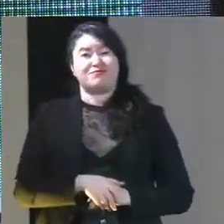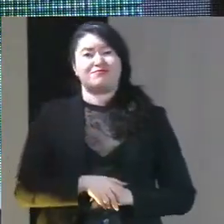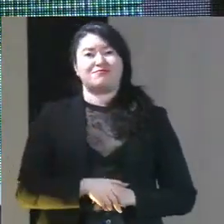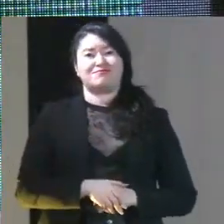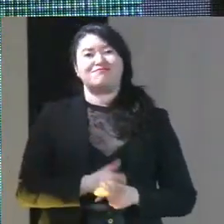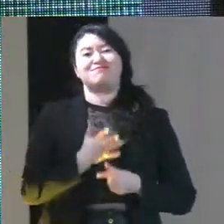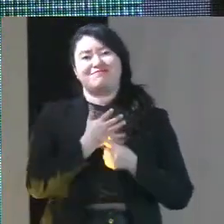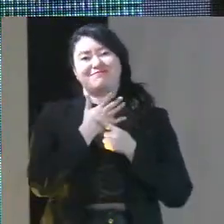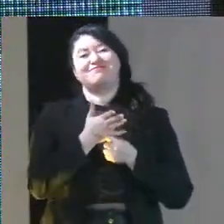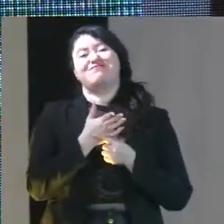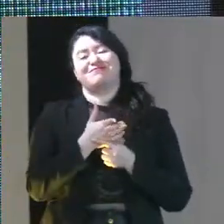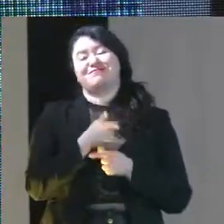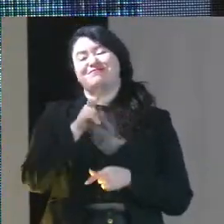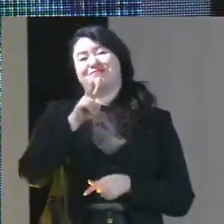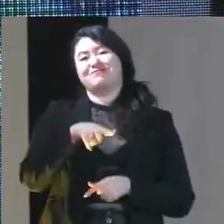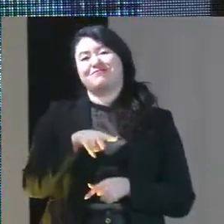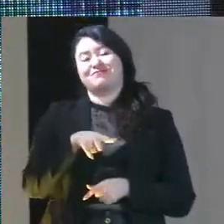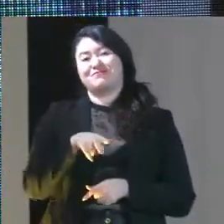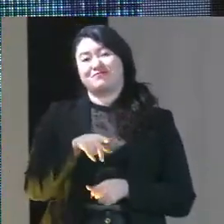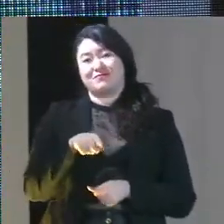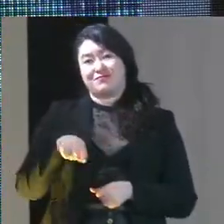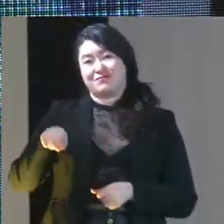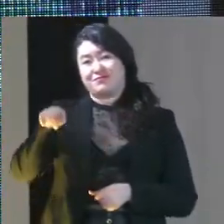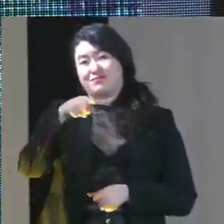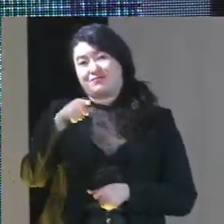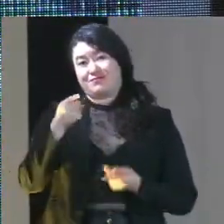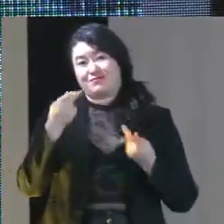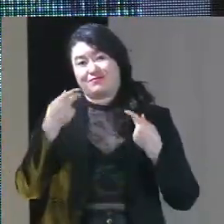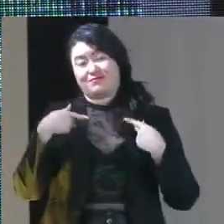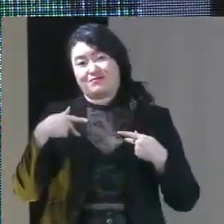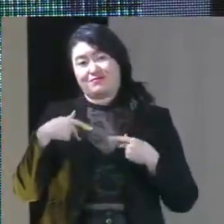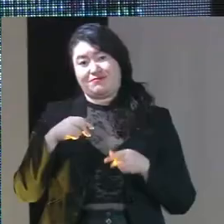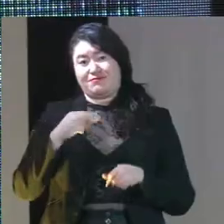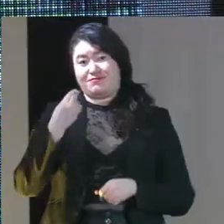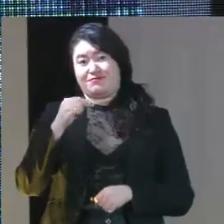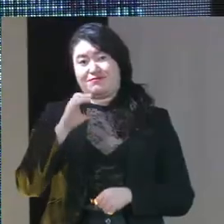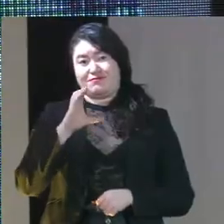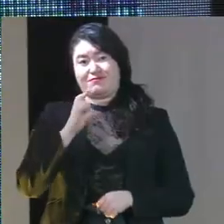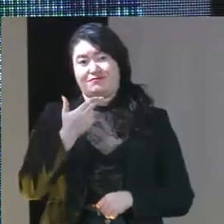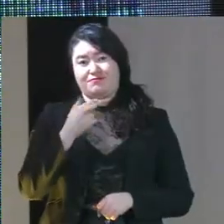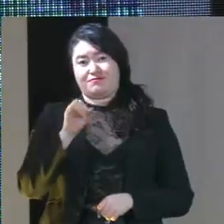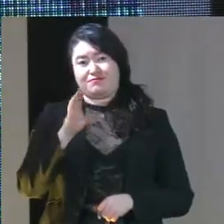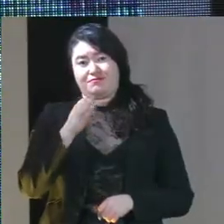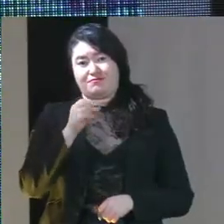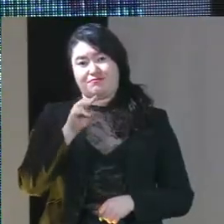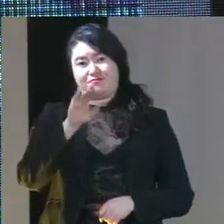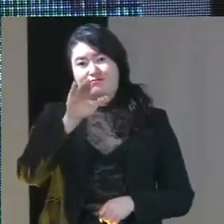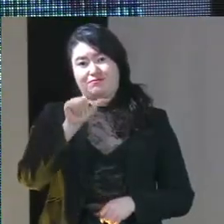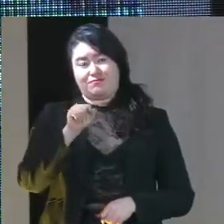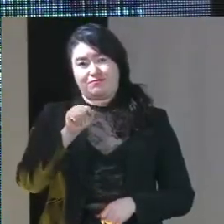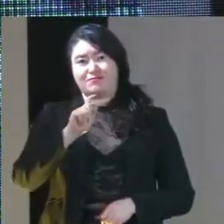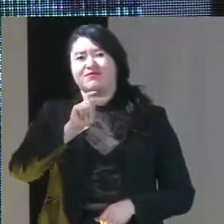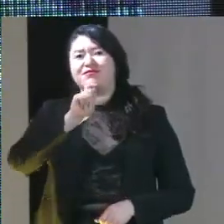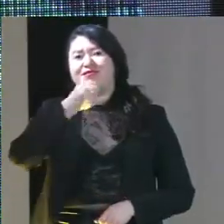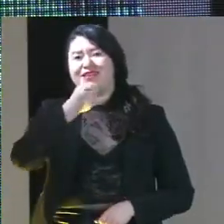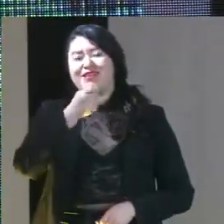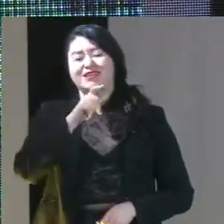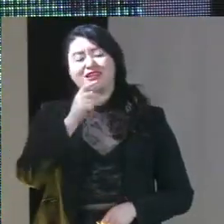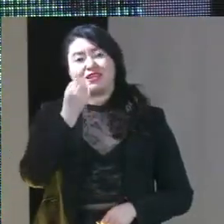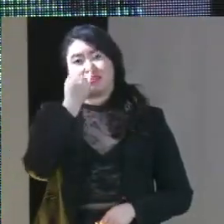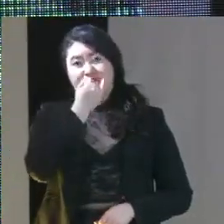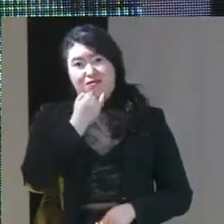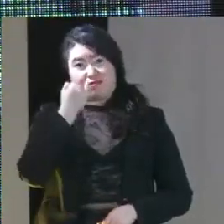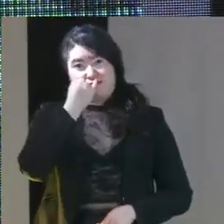Así se hablaba y muy merecidamente de estos genéricamente llamados chichimecas, es decir, hijos de perra